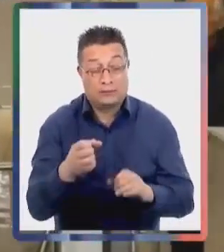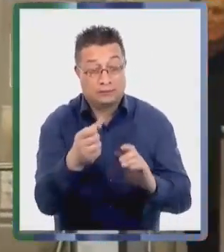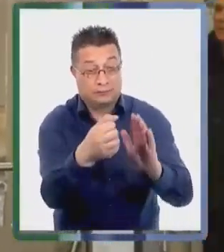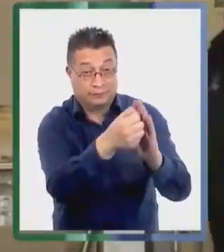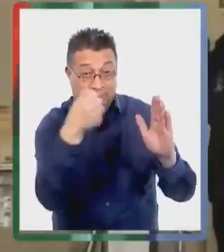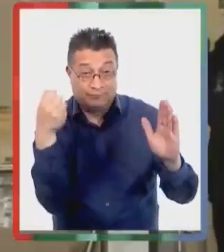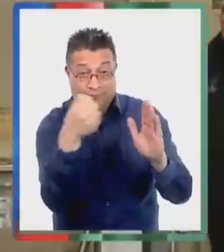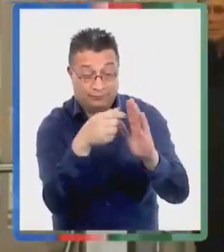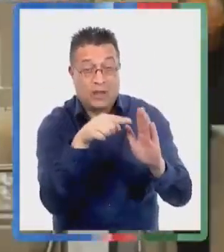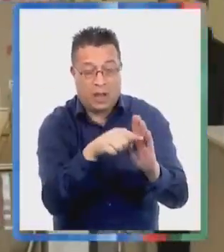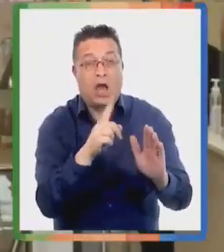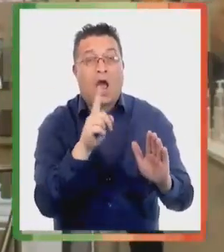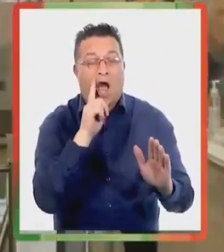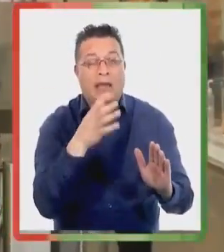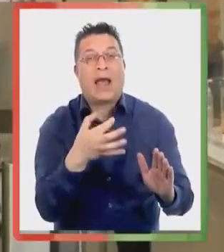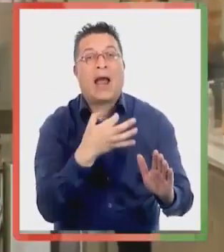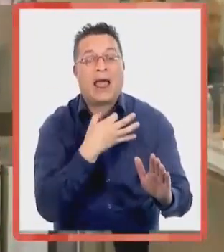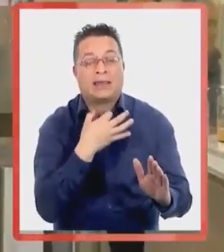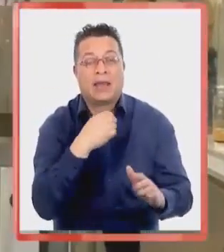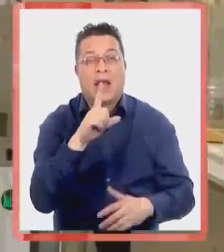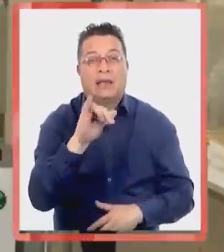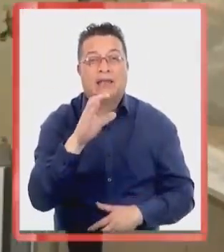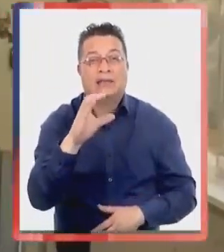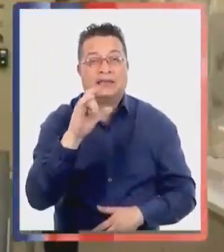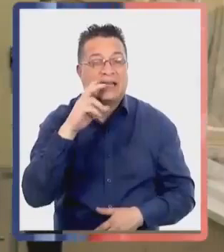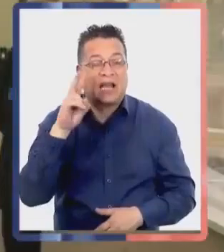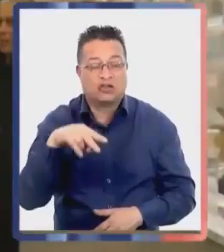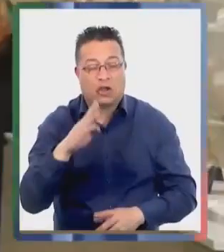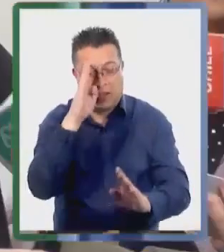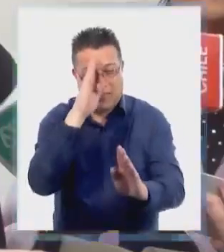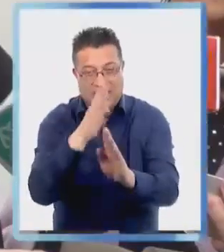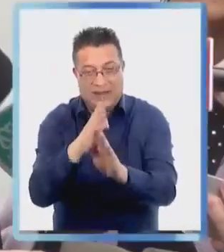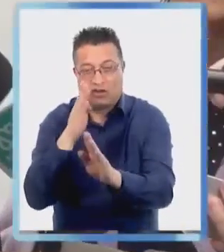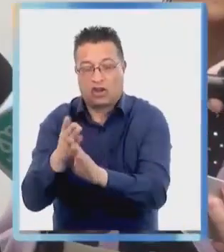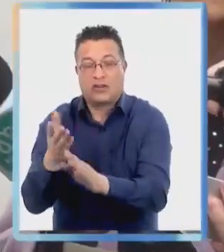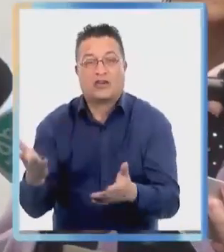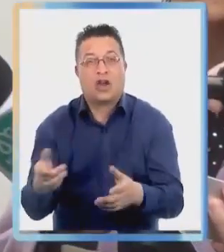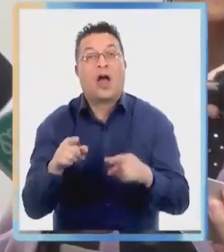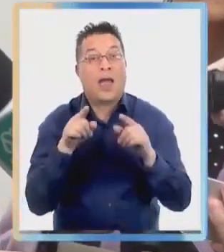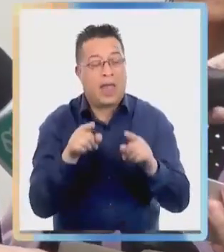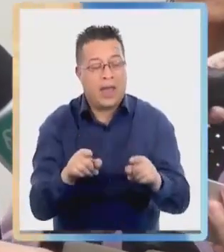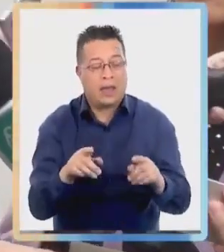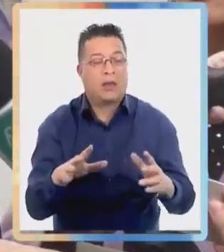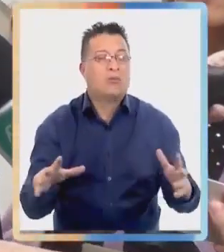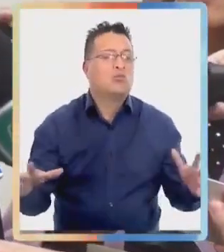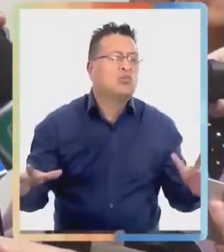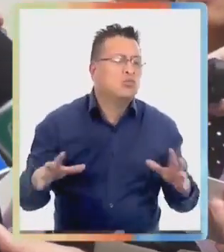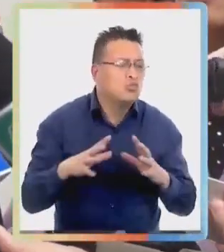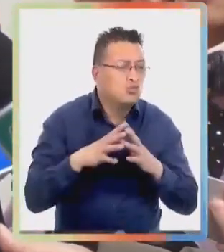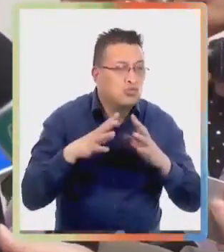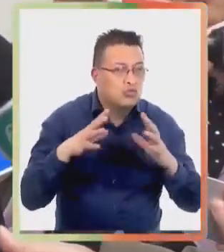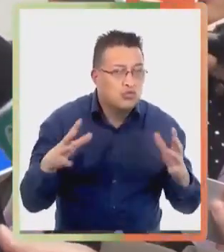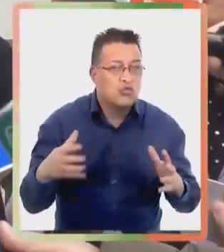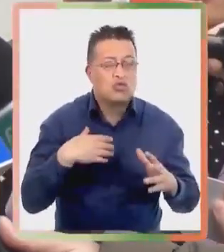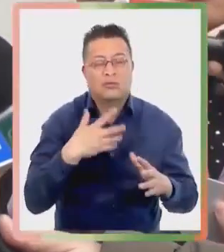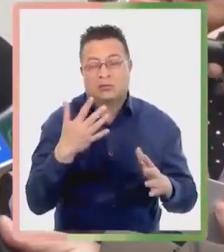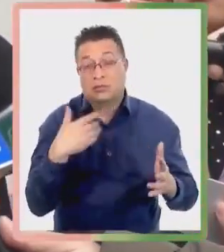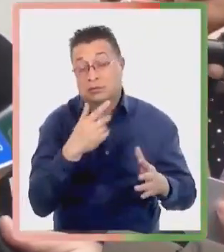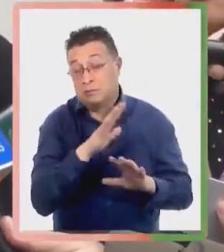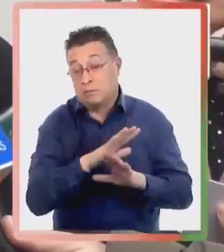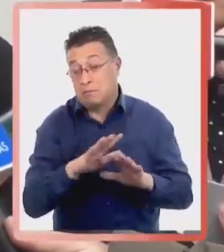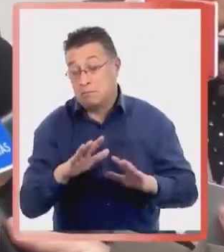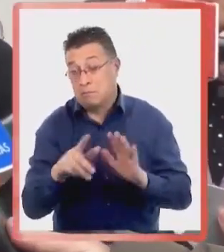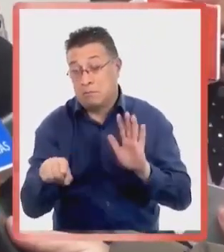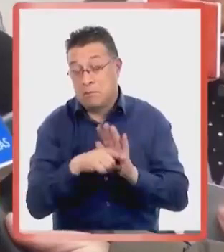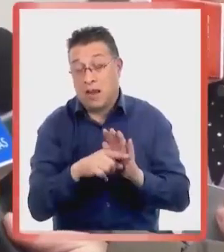antecedentes que están vinculados al caso convenio están adecuadamente respaldados, se han entregado oportunamente al Ministerio Público. Así que, desde el punto de vista de lo que se